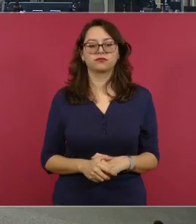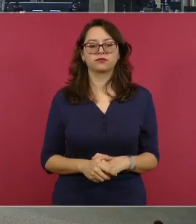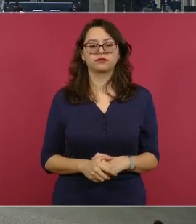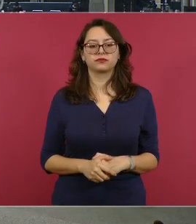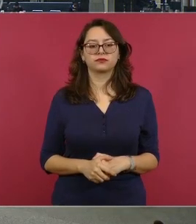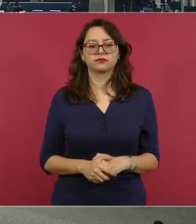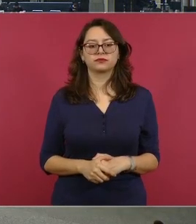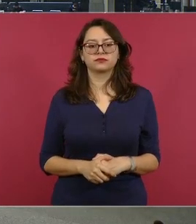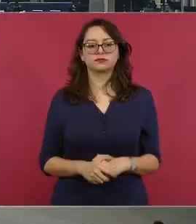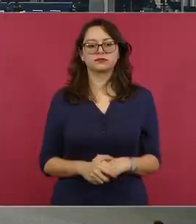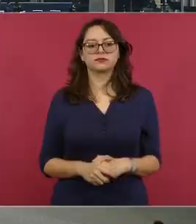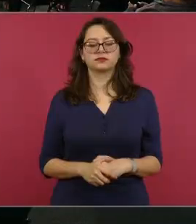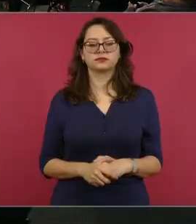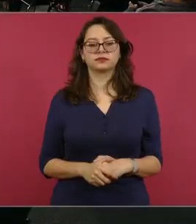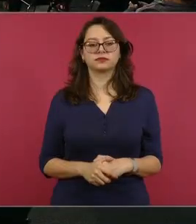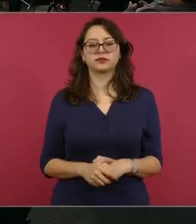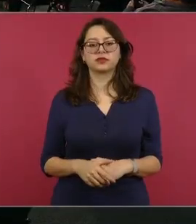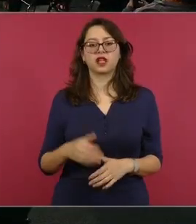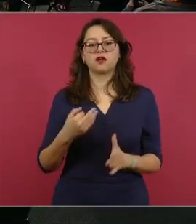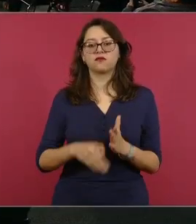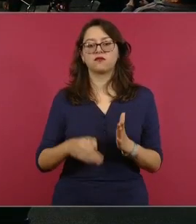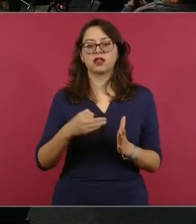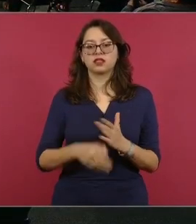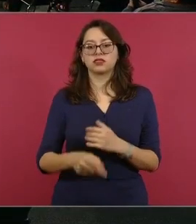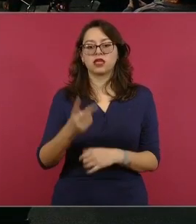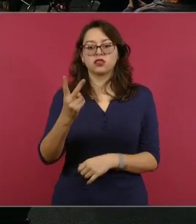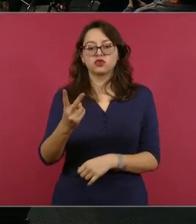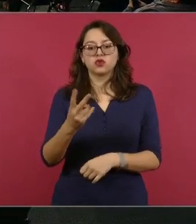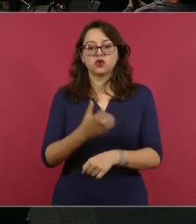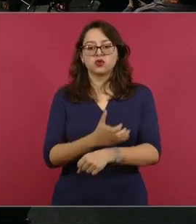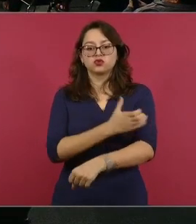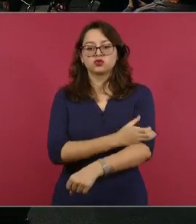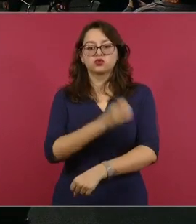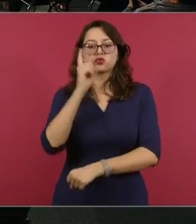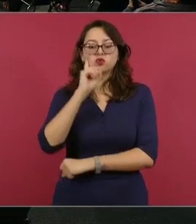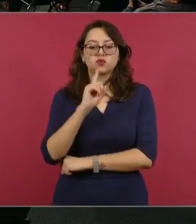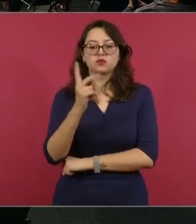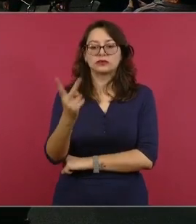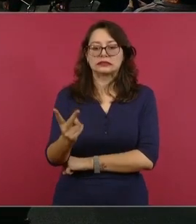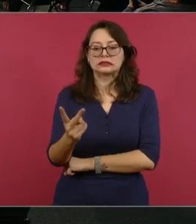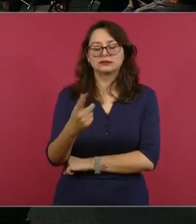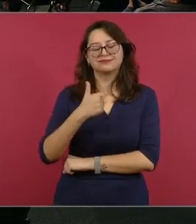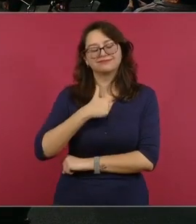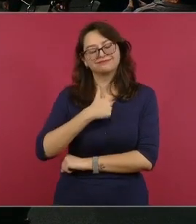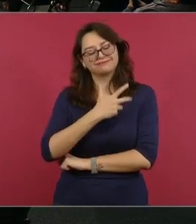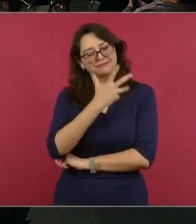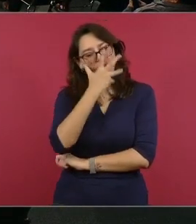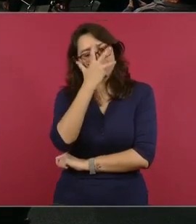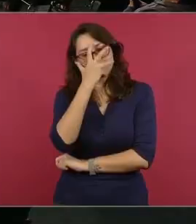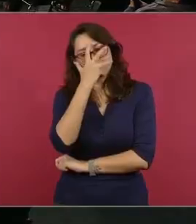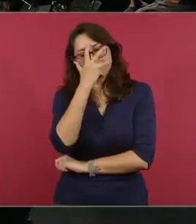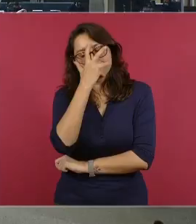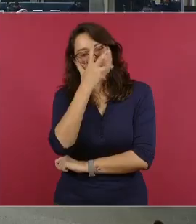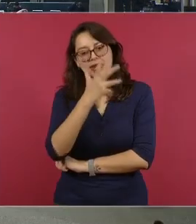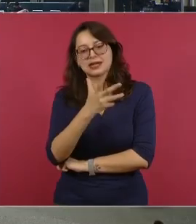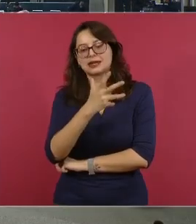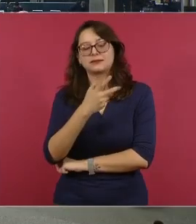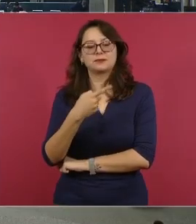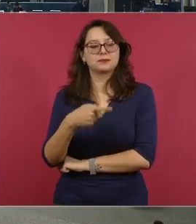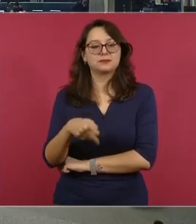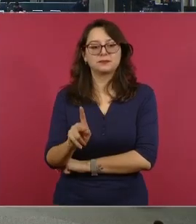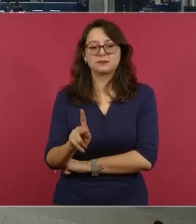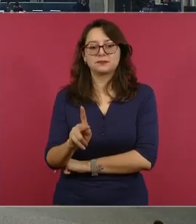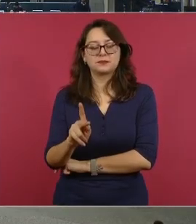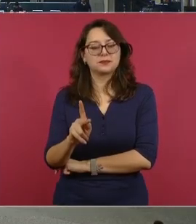Miren, nos faltan dos compañeros. Me da pena. Pero es que